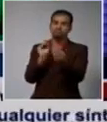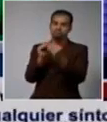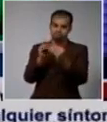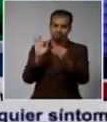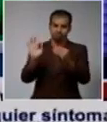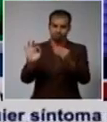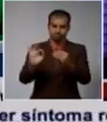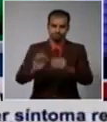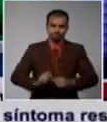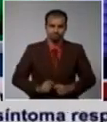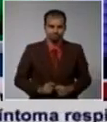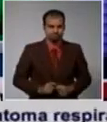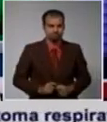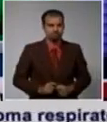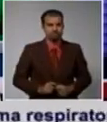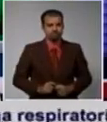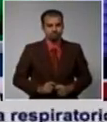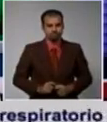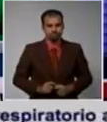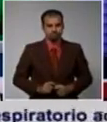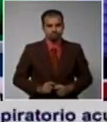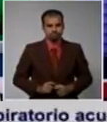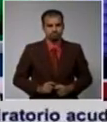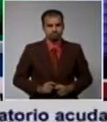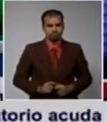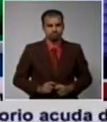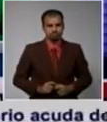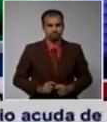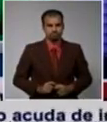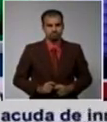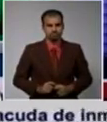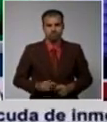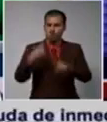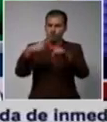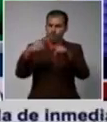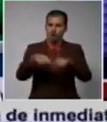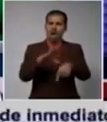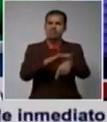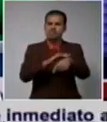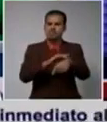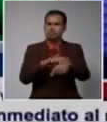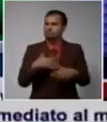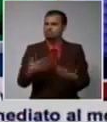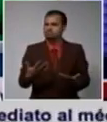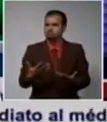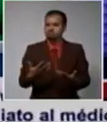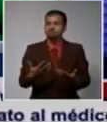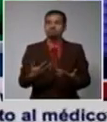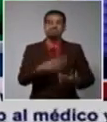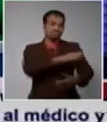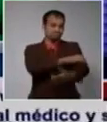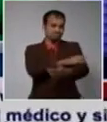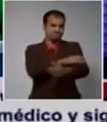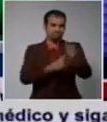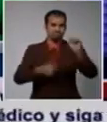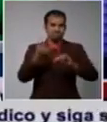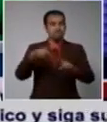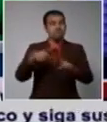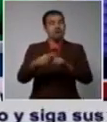que tenía como enfermedad previa hipertensión arterial y una cardiopatía